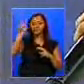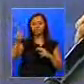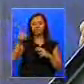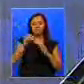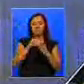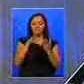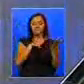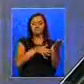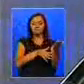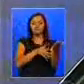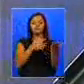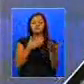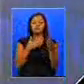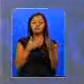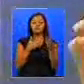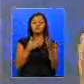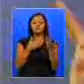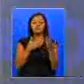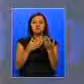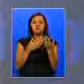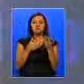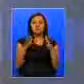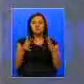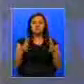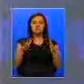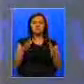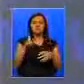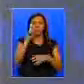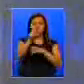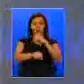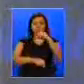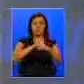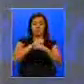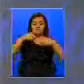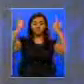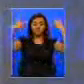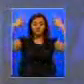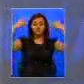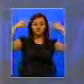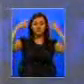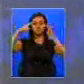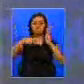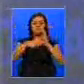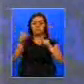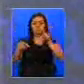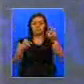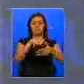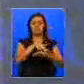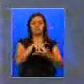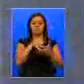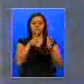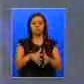ya estaban graduando, gradúan más de 1,000 profesionales por año y ya al momento ya tenían más